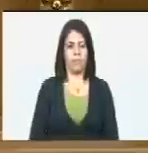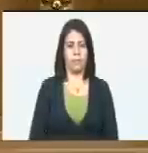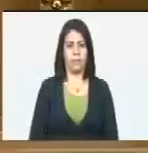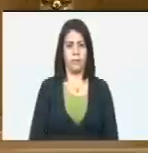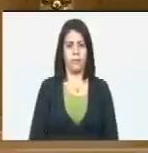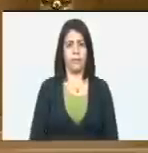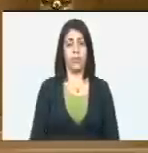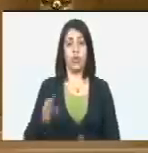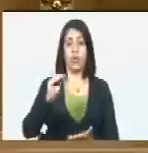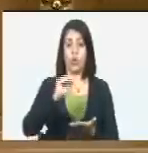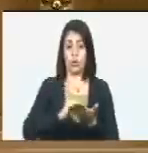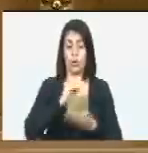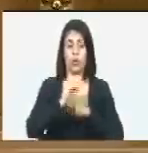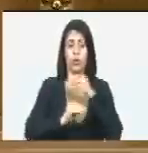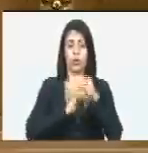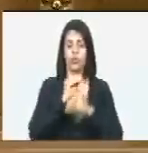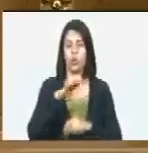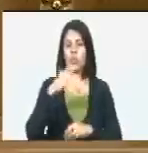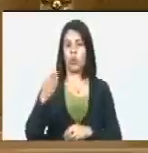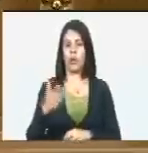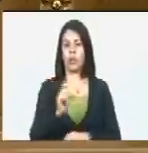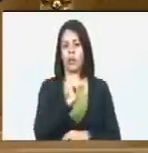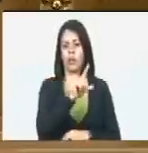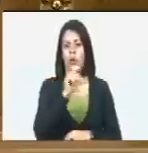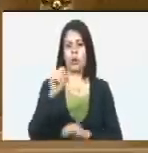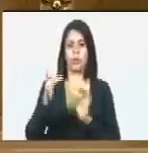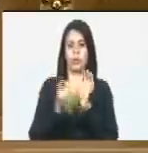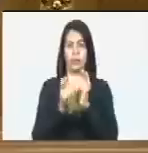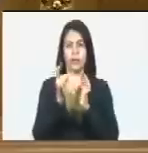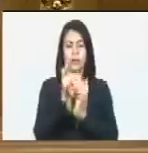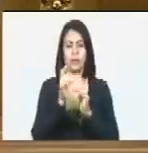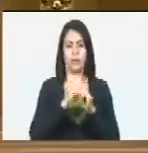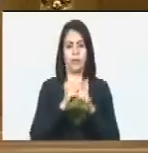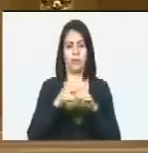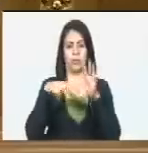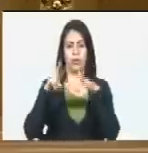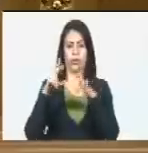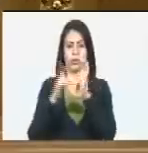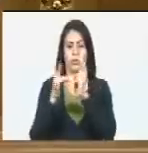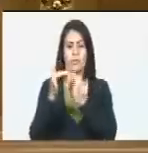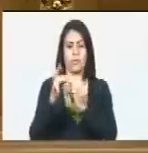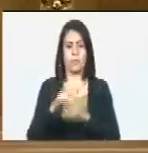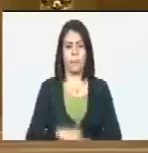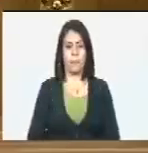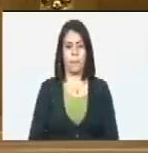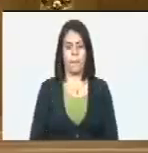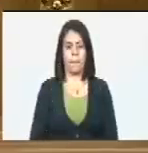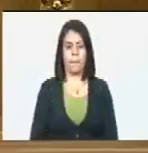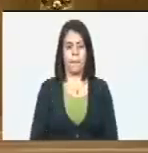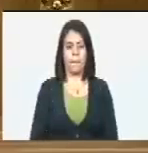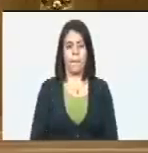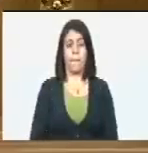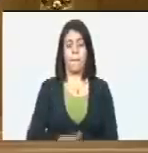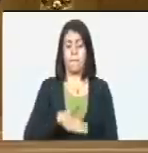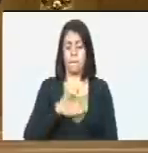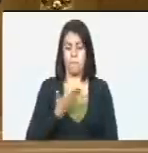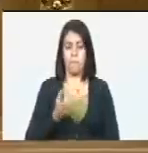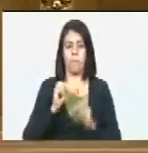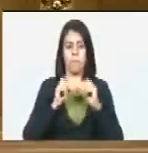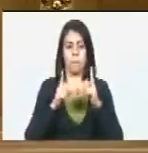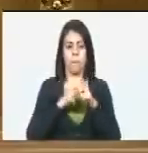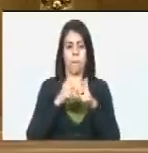hacer el 11 de abril, el 12 de abril, frente a una posibilidad tal vez